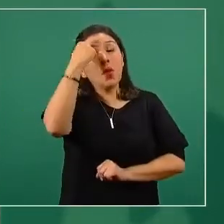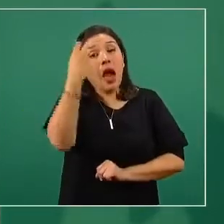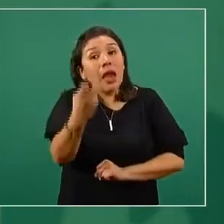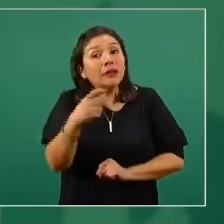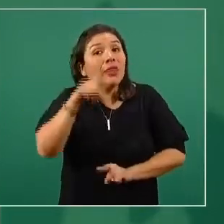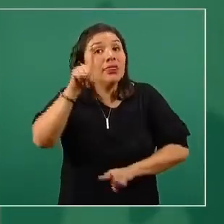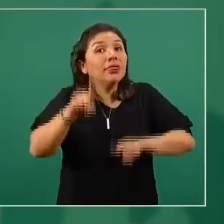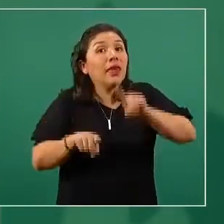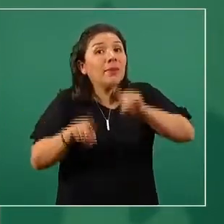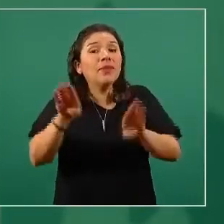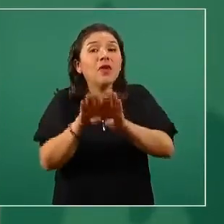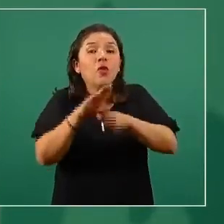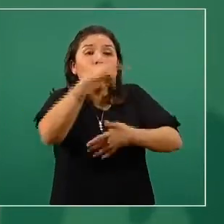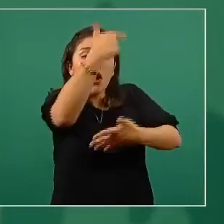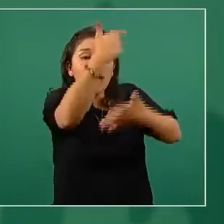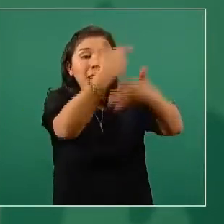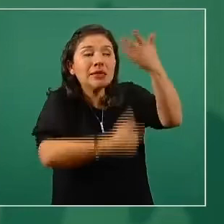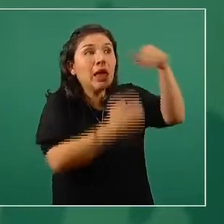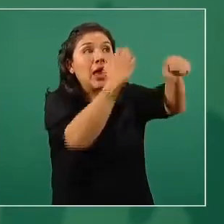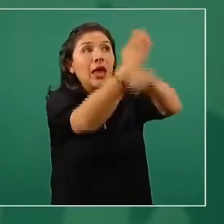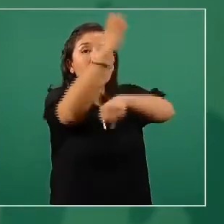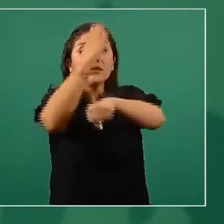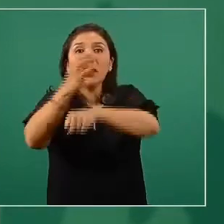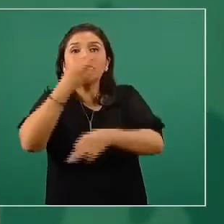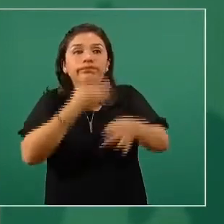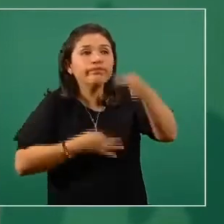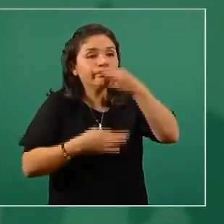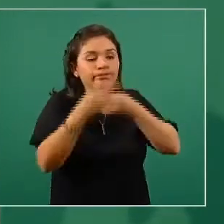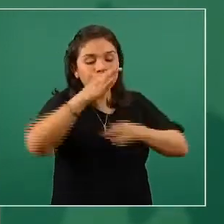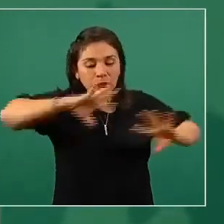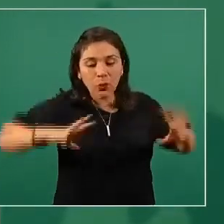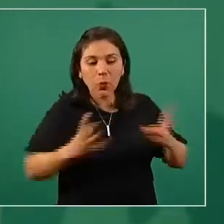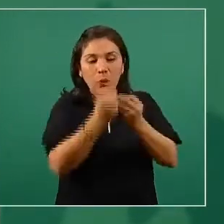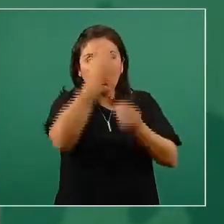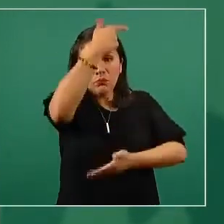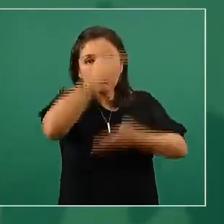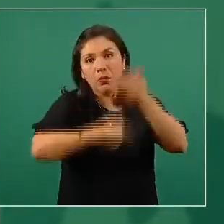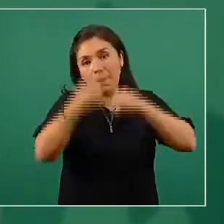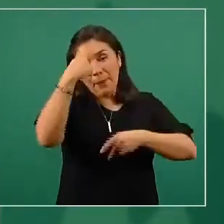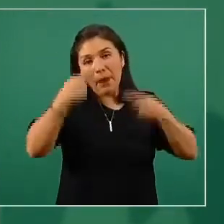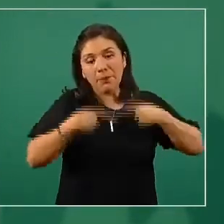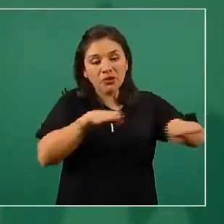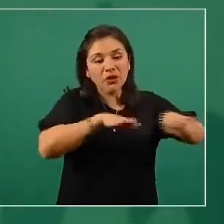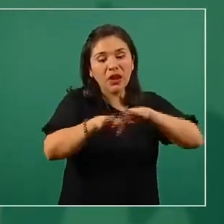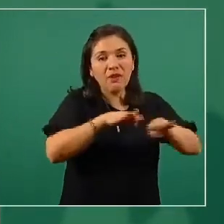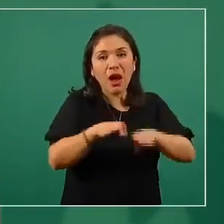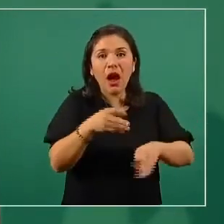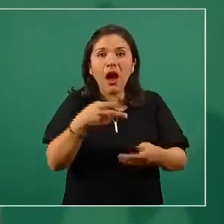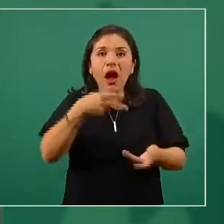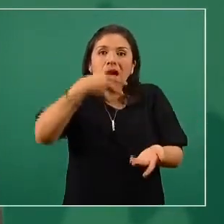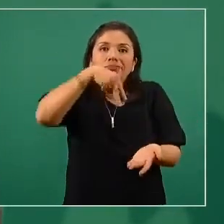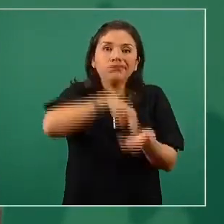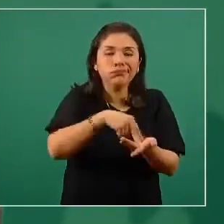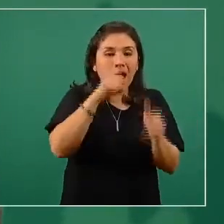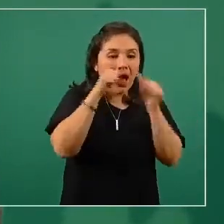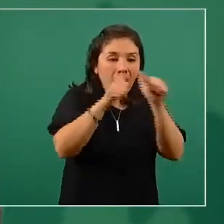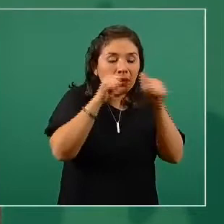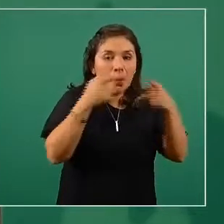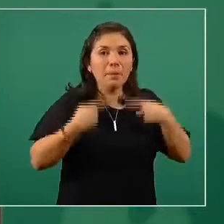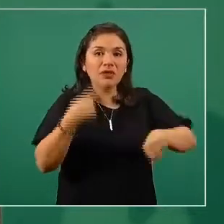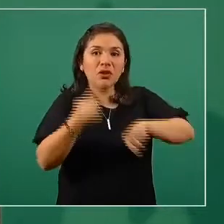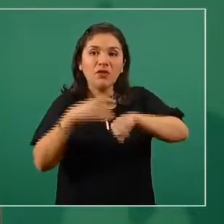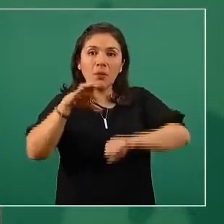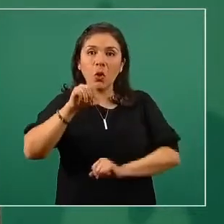mucho del padrón que las propias entidades federativas nos han enviado del personal de primera línea. Entonces, ahí puede haber